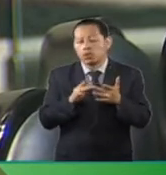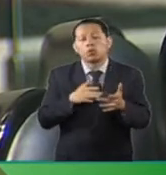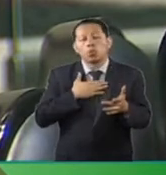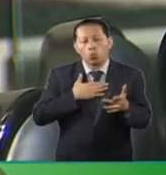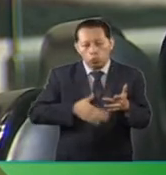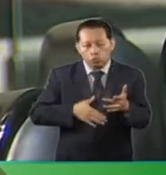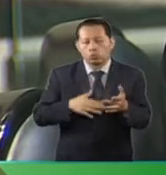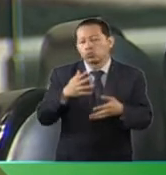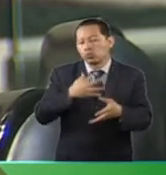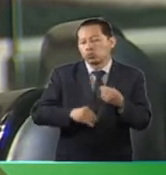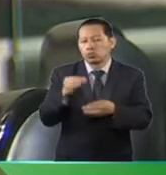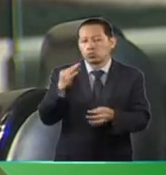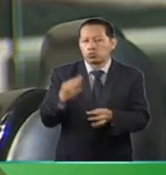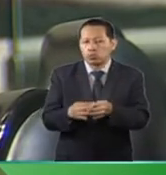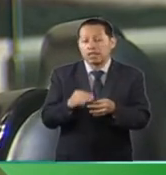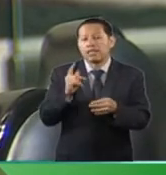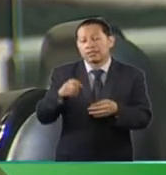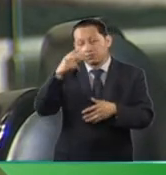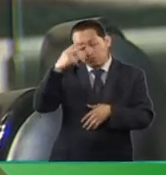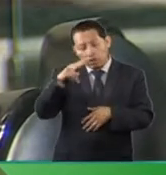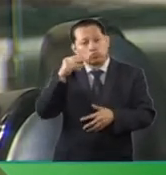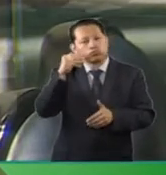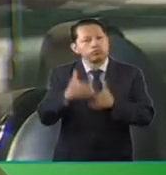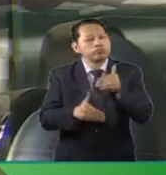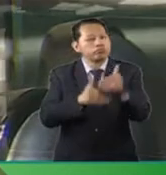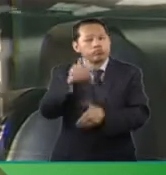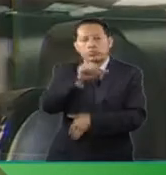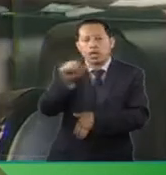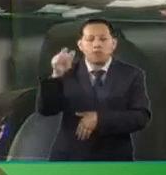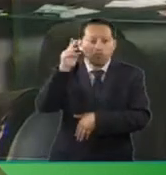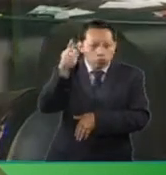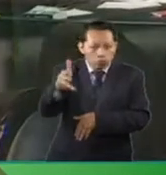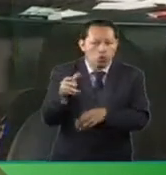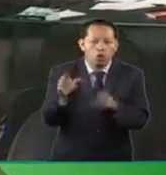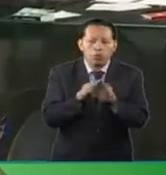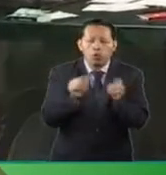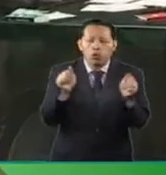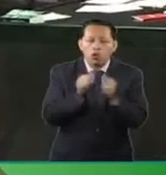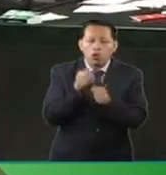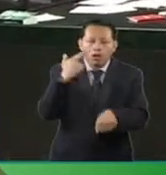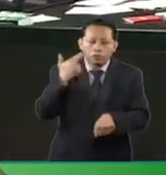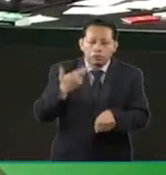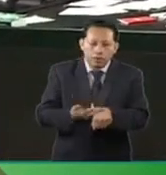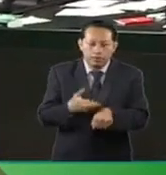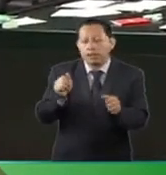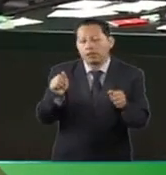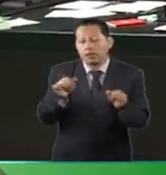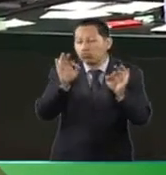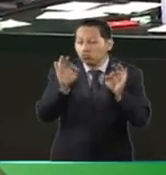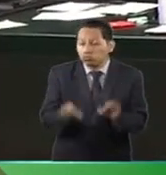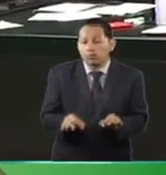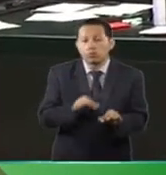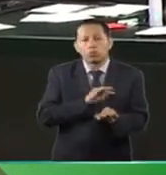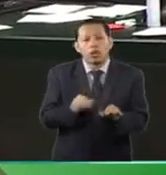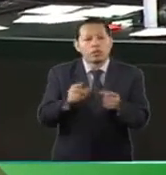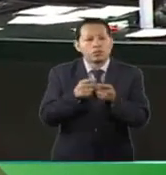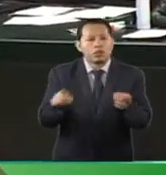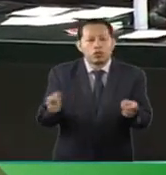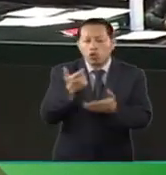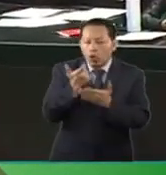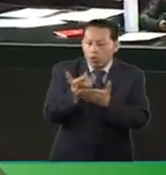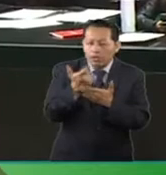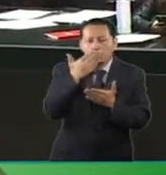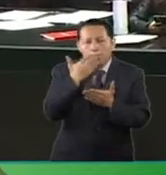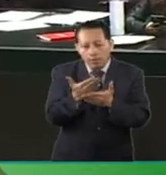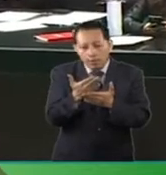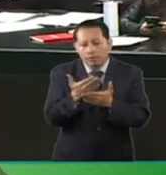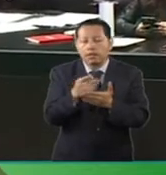sostenible un México que avance hacia el futuro con responsabilidad asegurando el desarrollo económico y que no